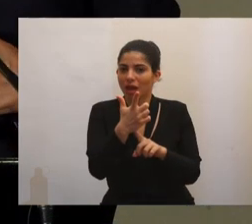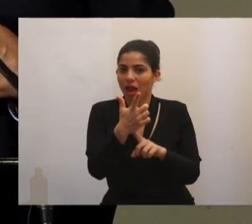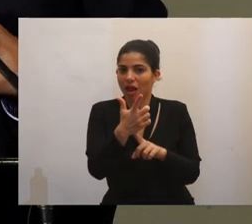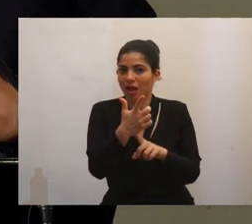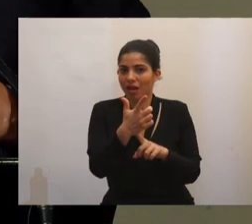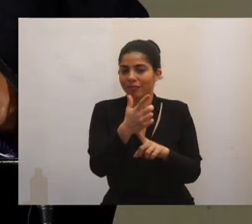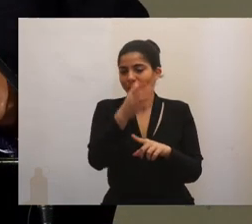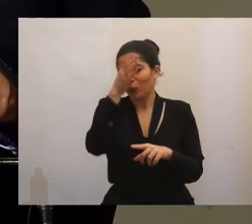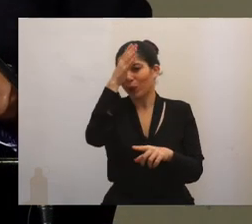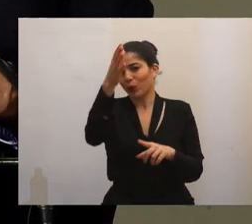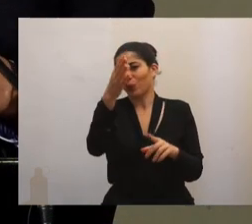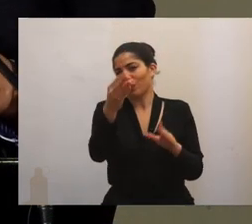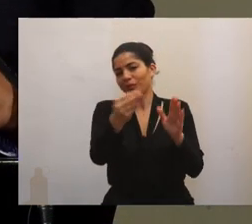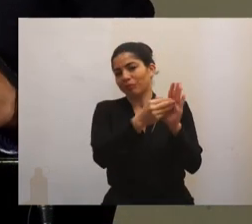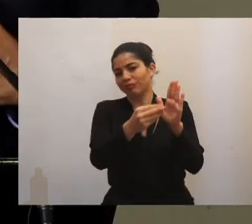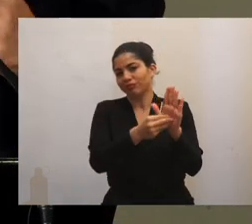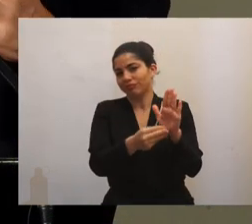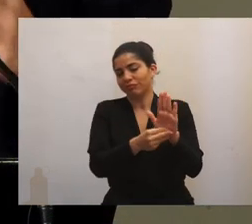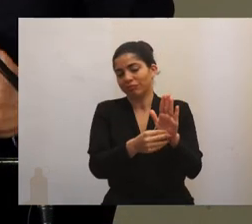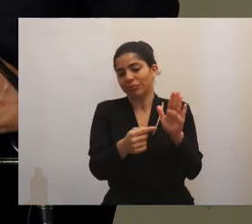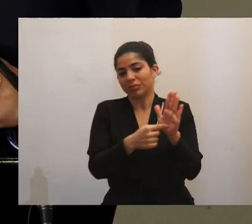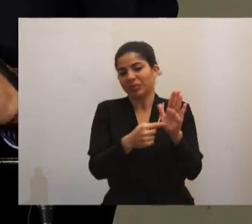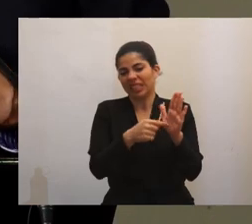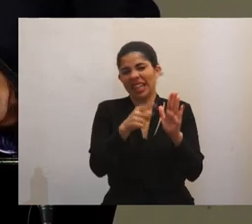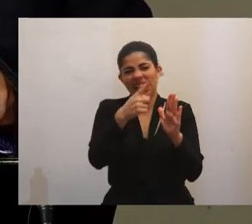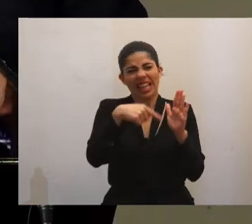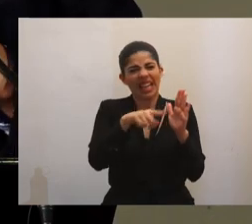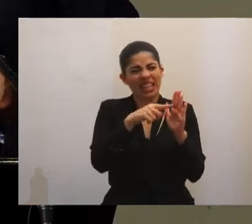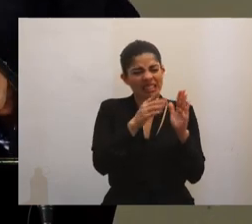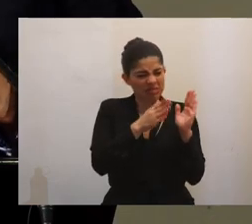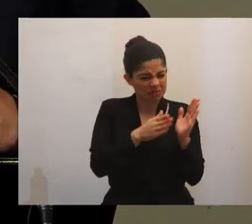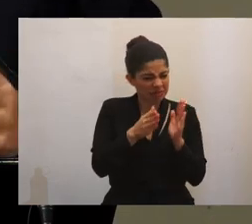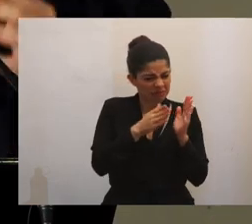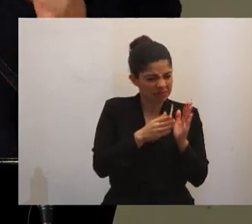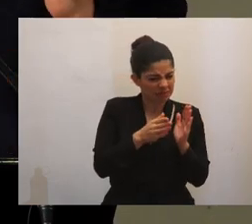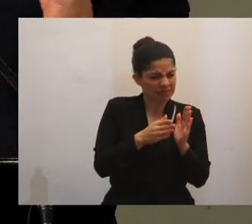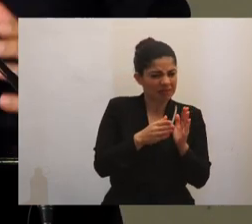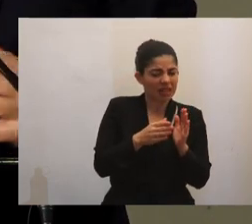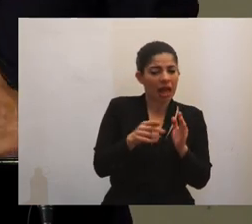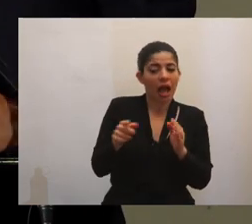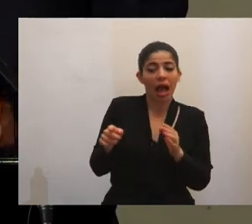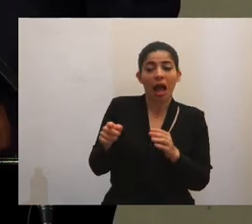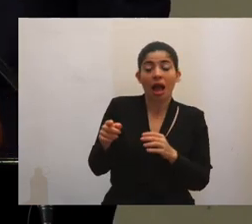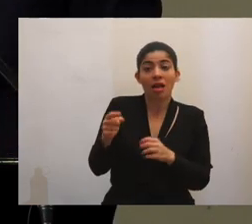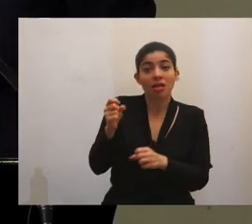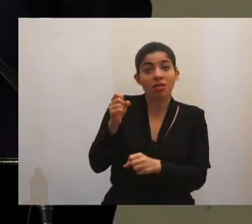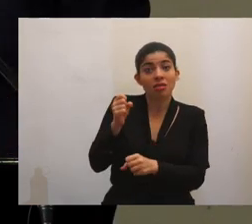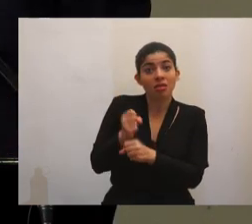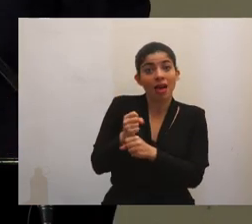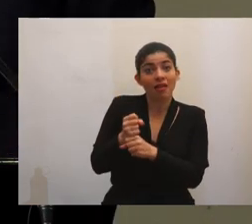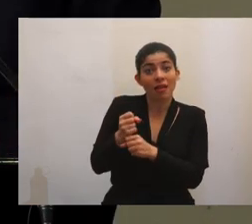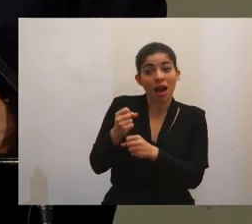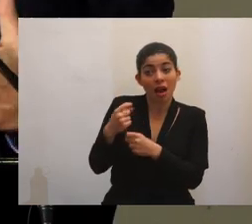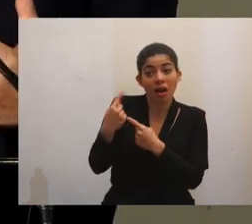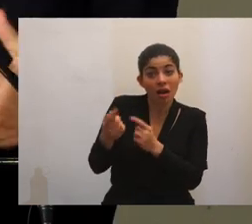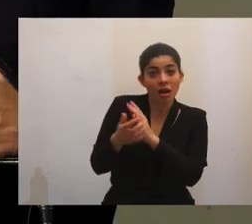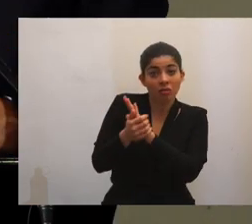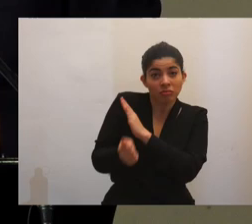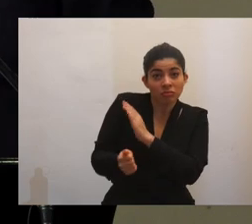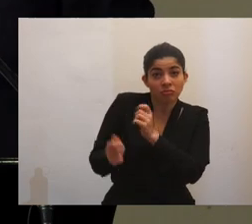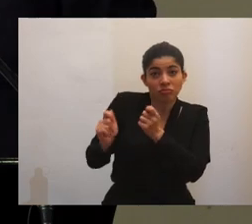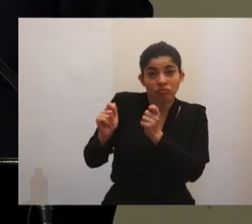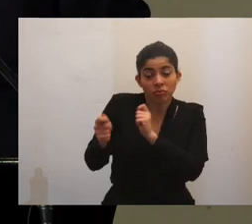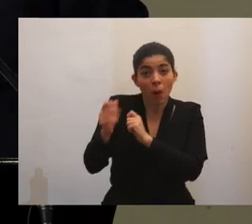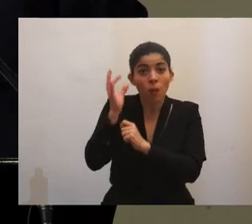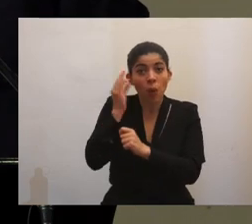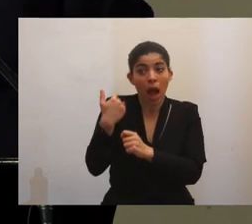impuestas por la cultura que han conspirado contra la posibilidad de visibilizar toda la capacidad transformadora